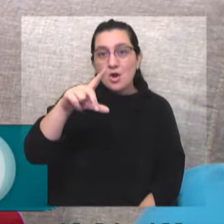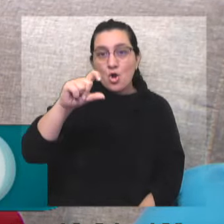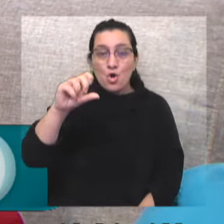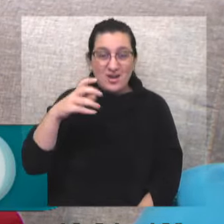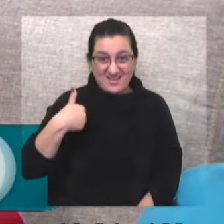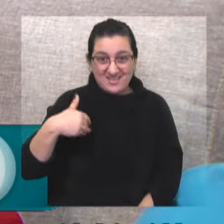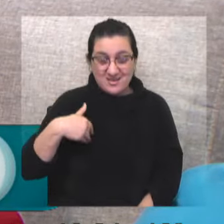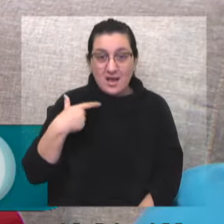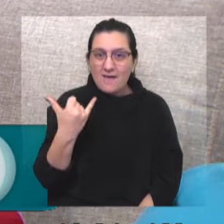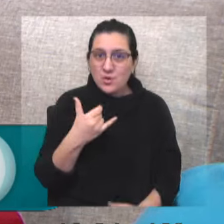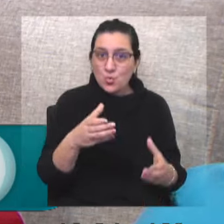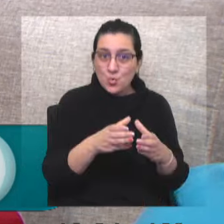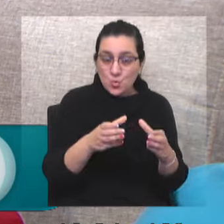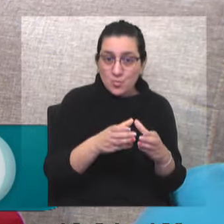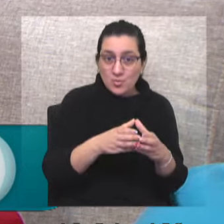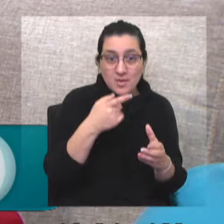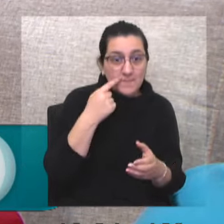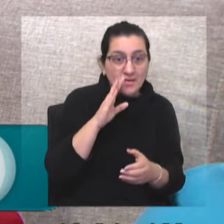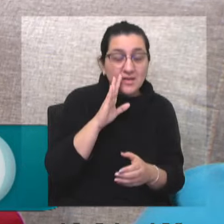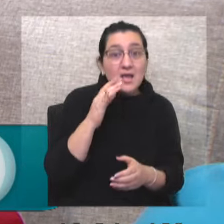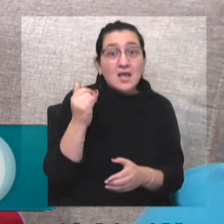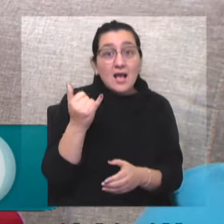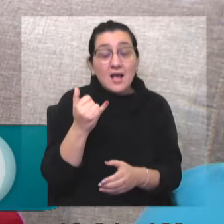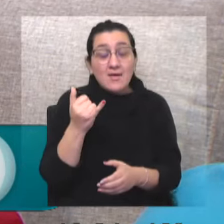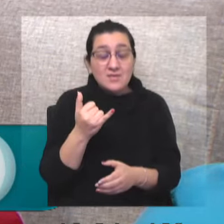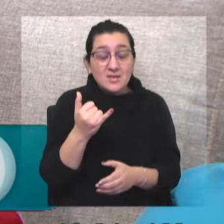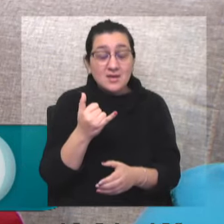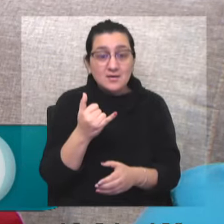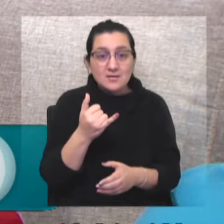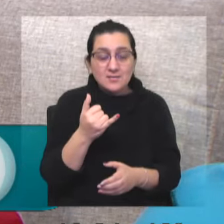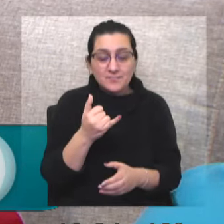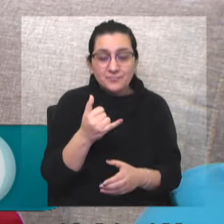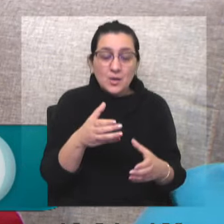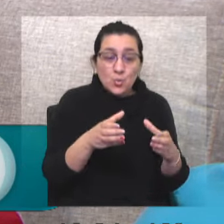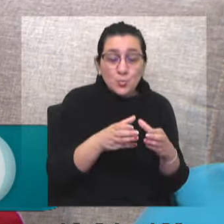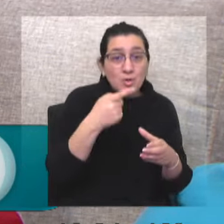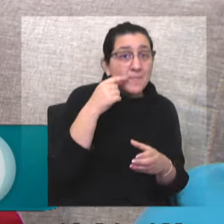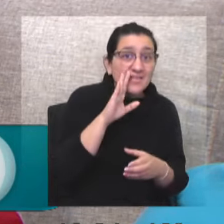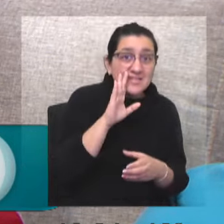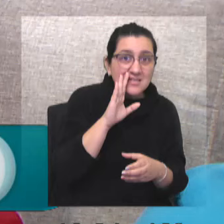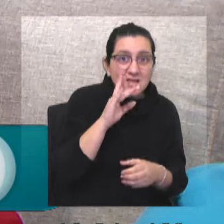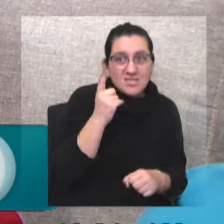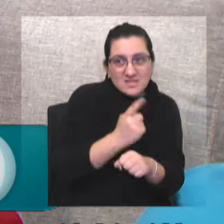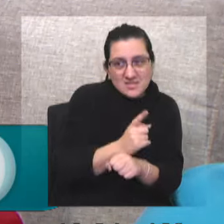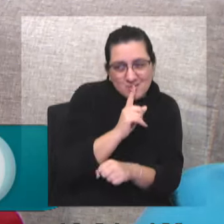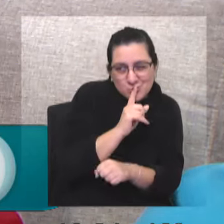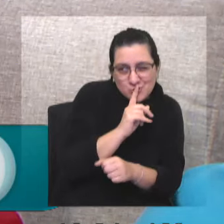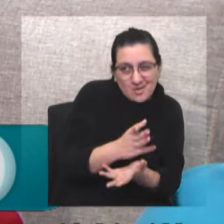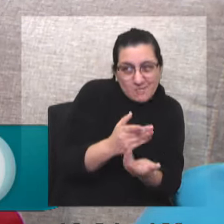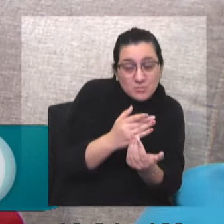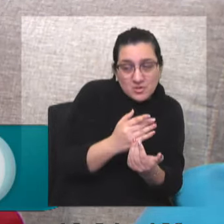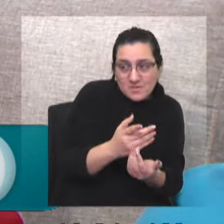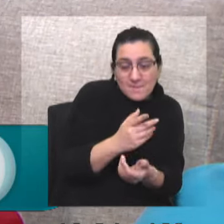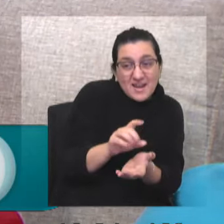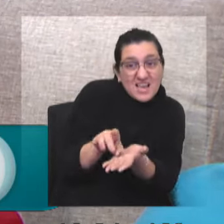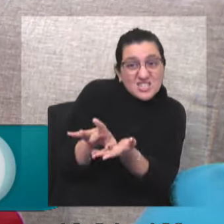padres, porque había un niño con condición del espectro autista, hace un complot y decide expulsar ese niño de la escuela. O sea, qué terrible.